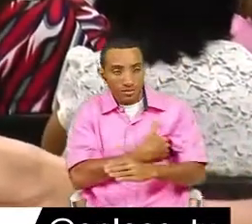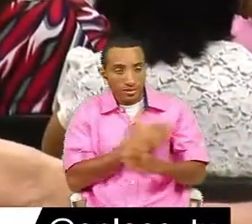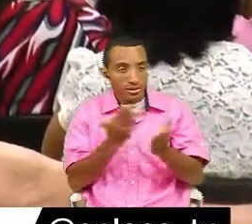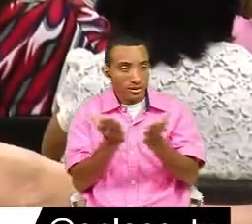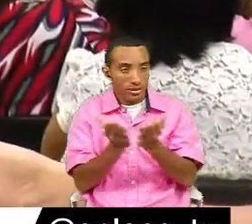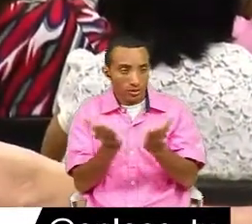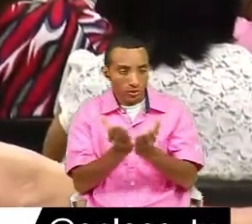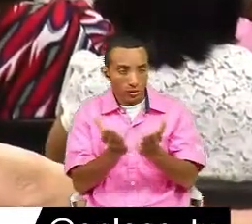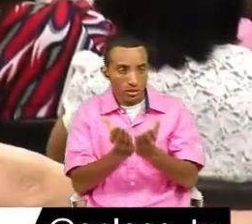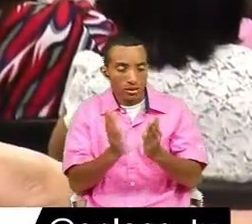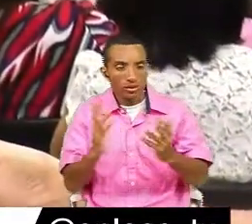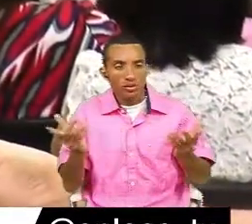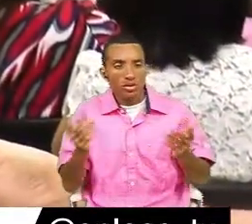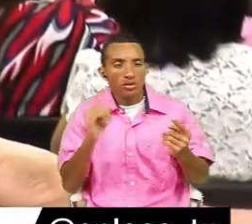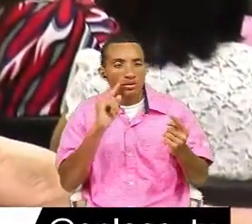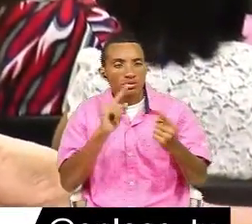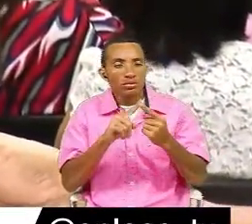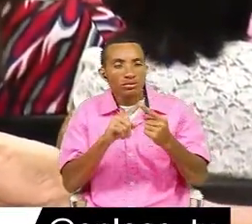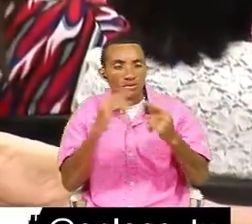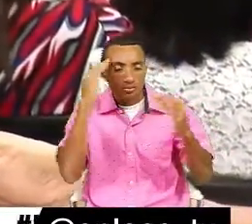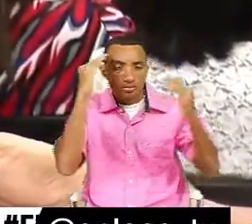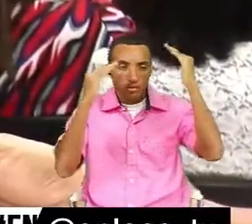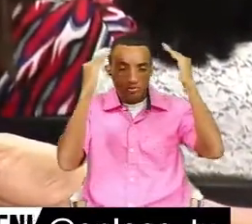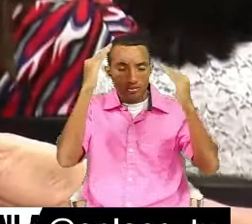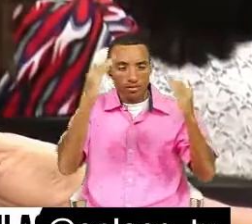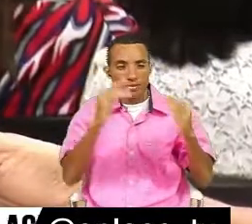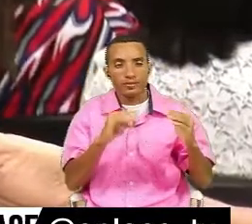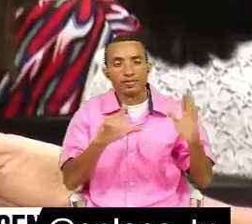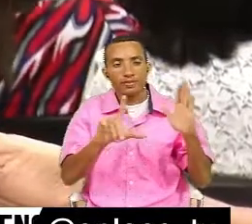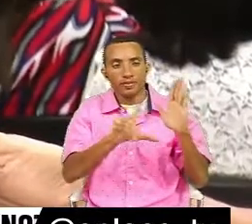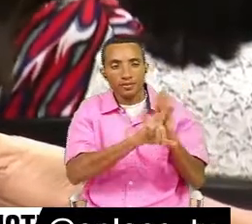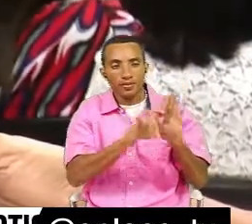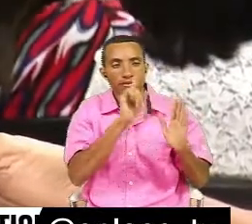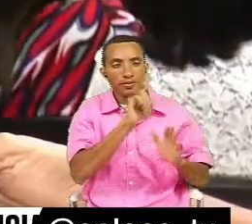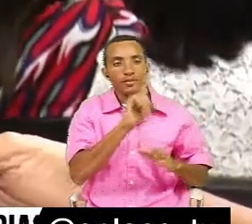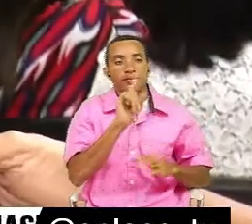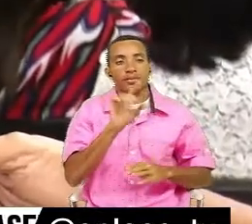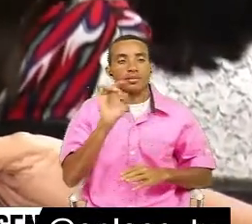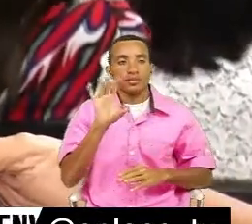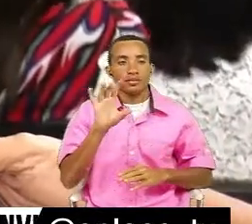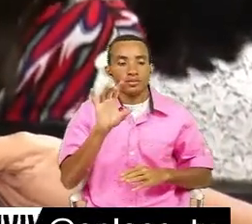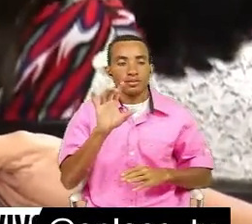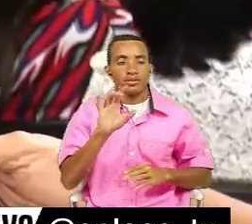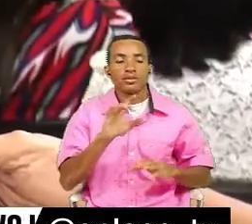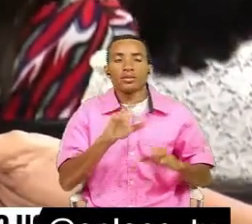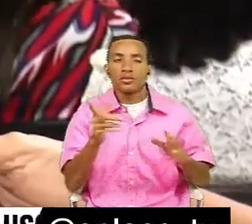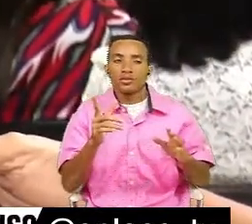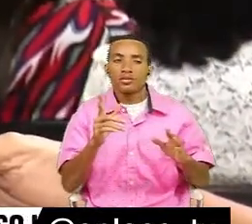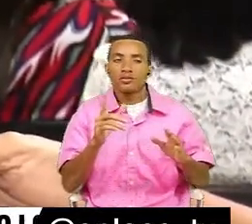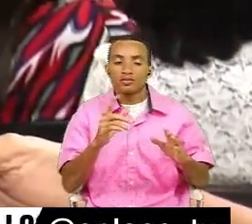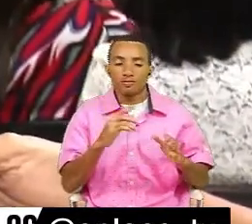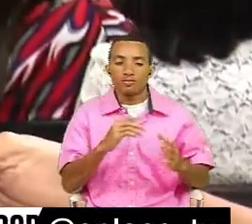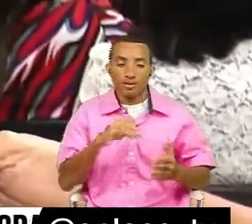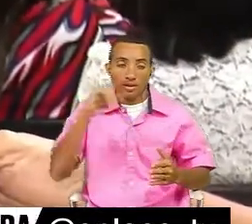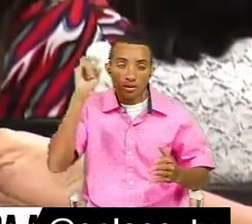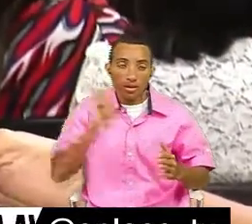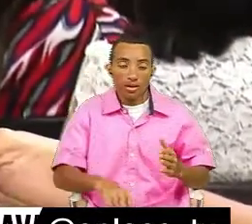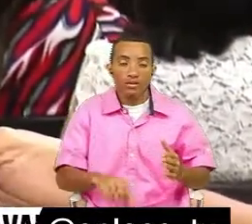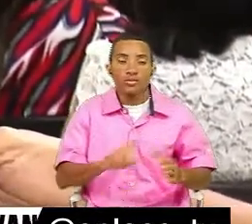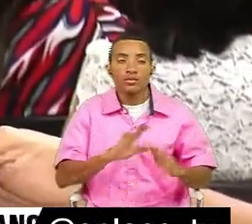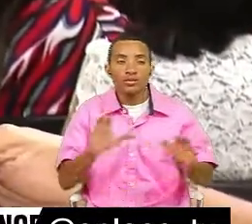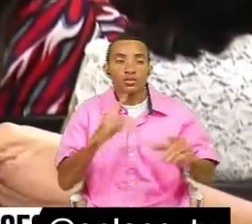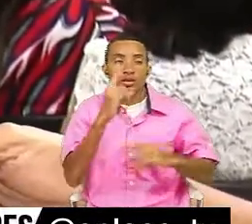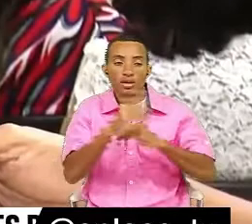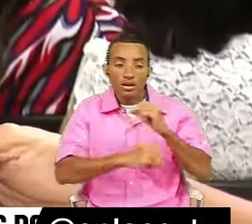basado en una competencia de la ley 115, donde estamos en la obligación de anualmente realizar un